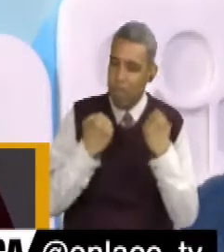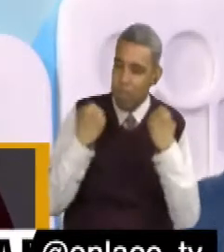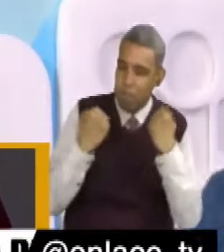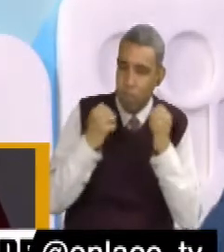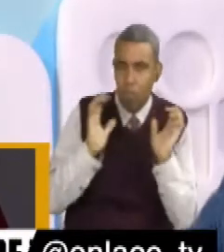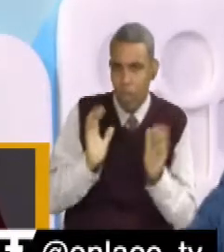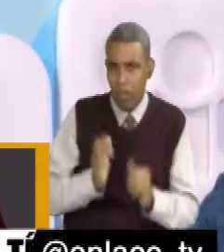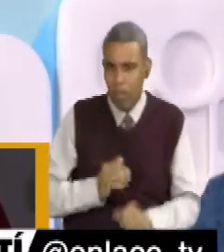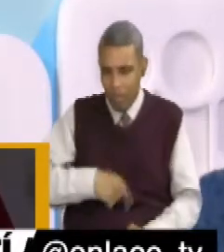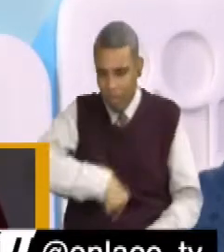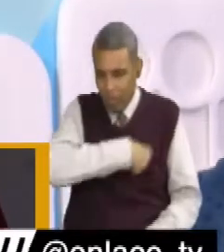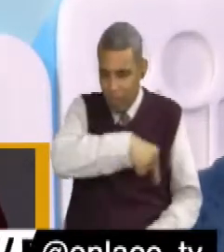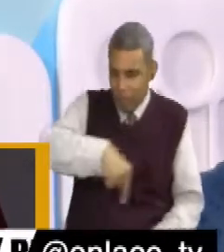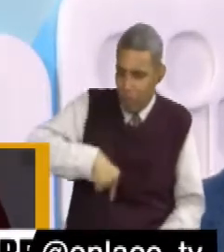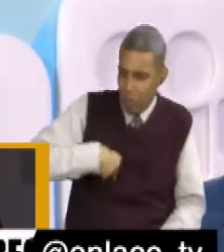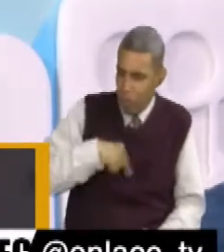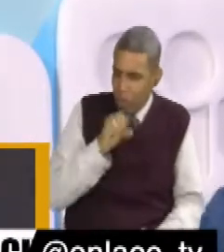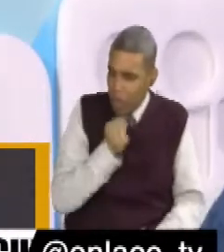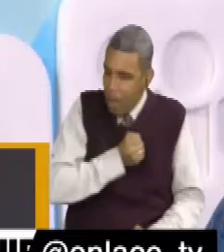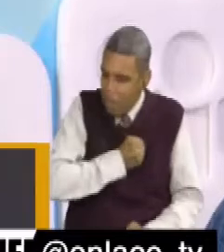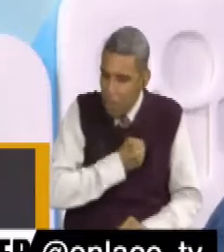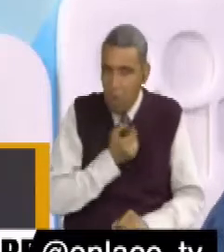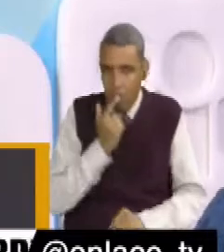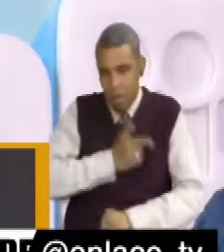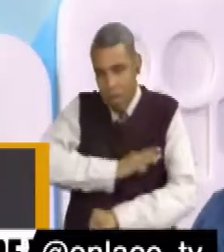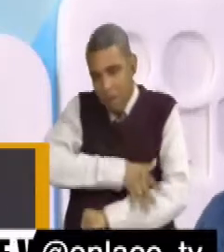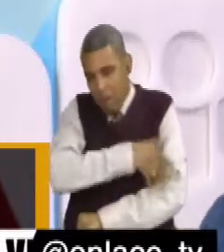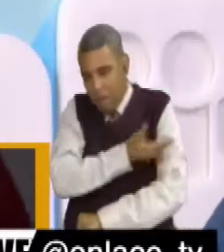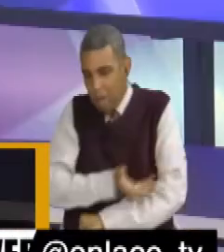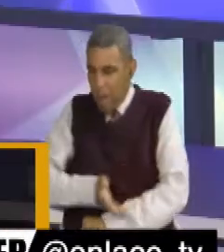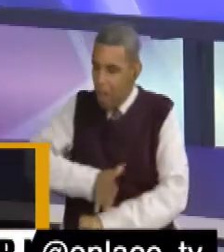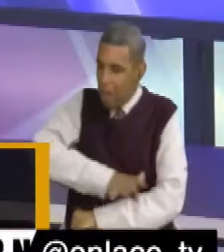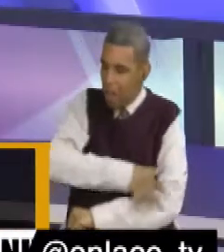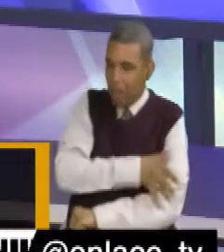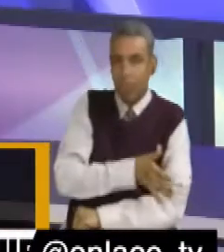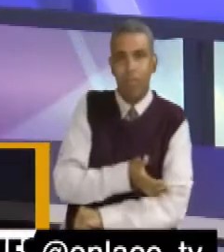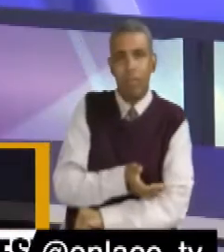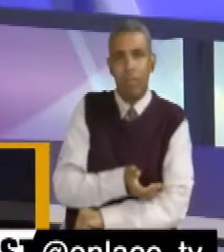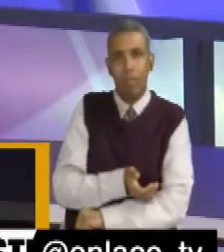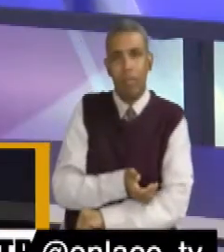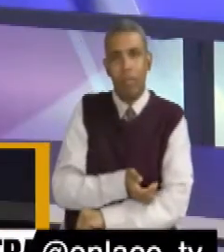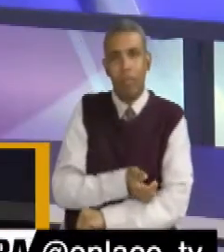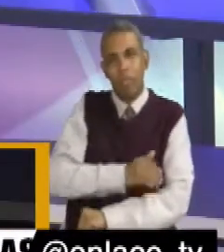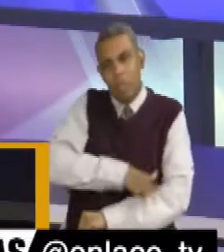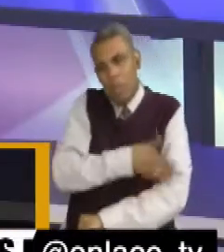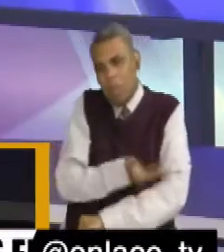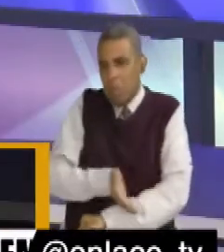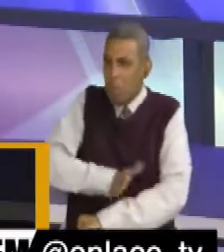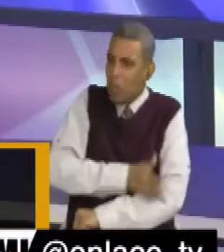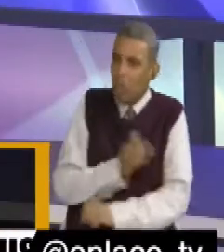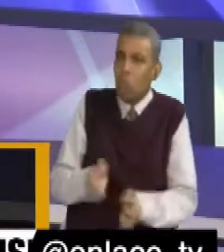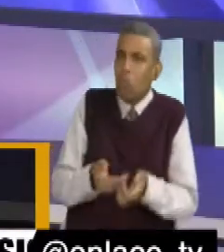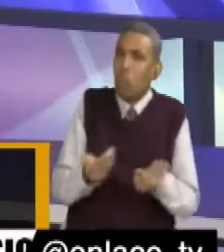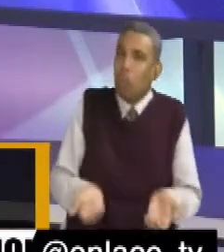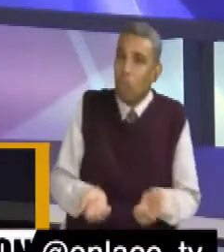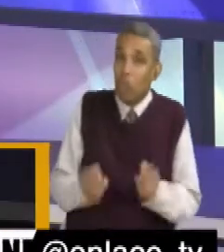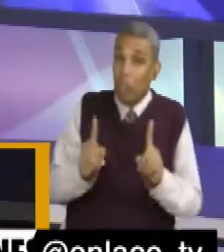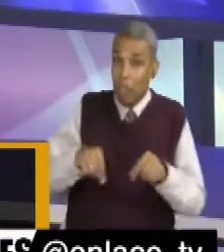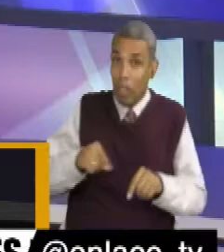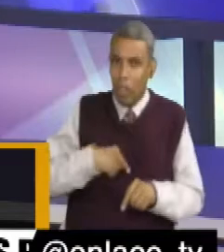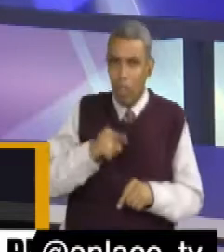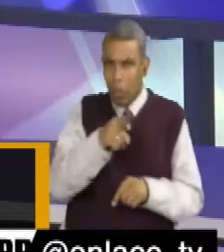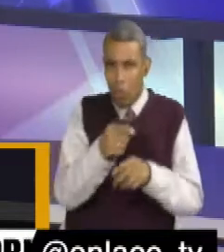todo el profesionalismo y con todo el amor del mundo para nuestros seguidores. Además, se trata de un trabajo articulado, ¿no?, que se hizo con Omar Geles. ¿Cómo